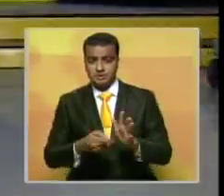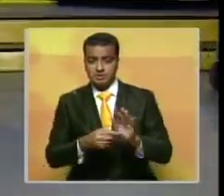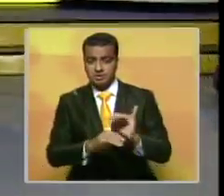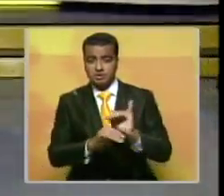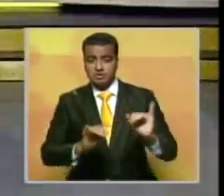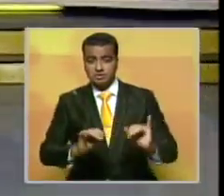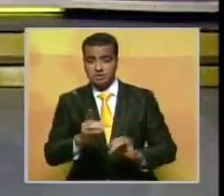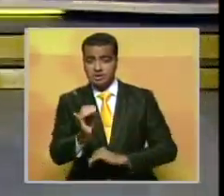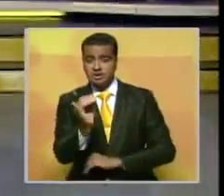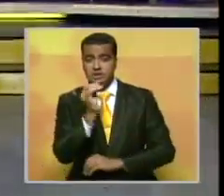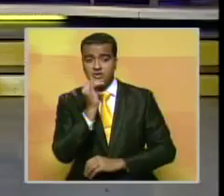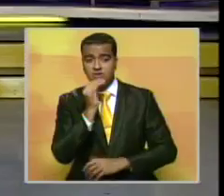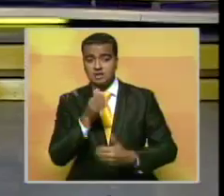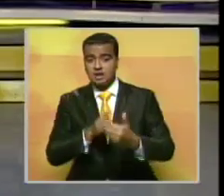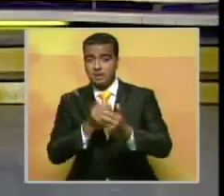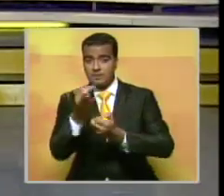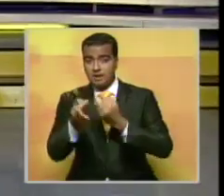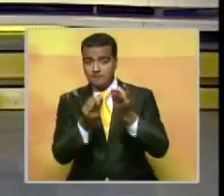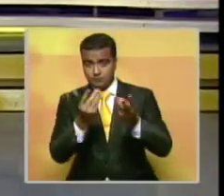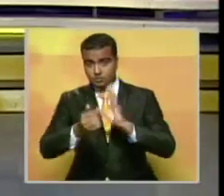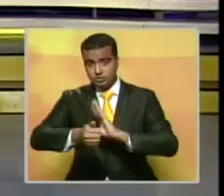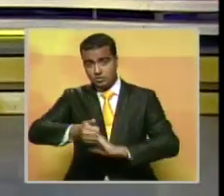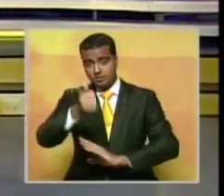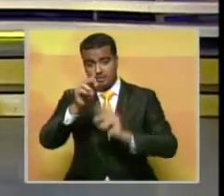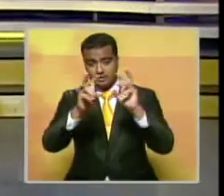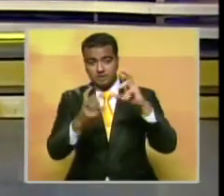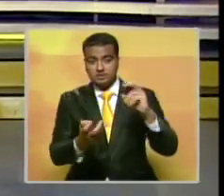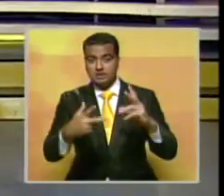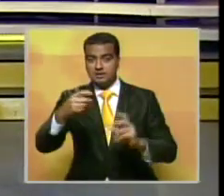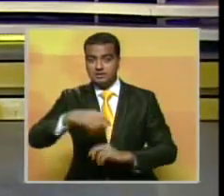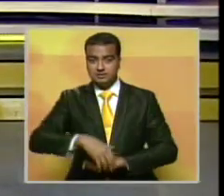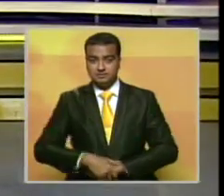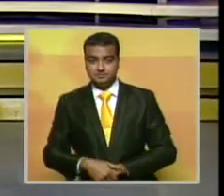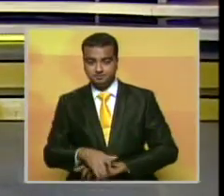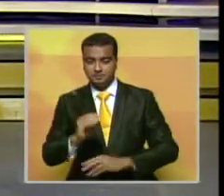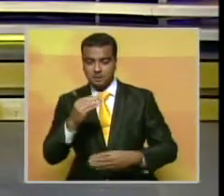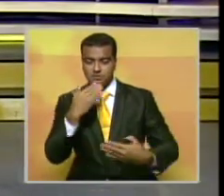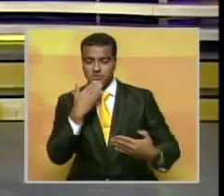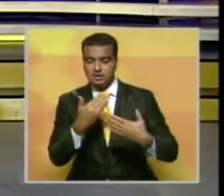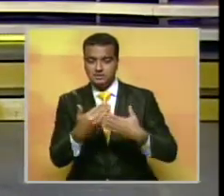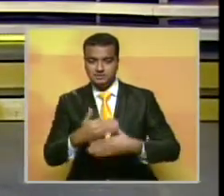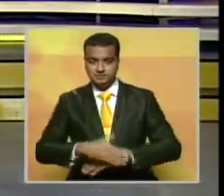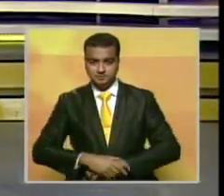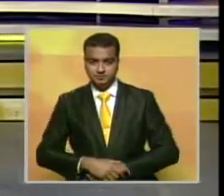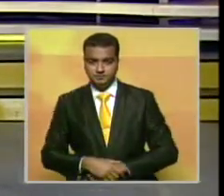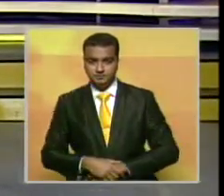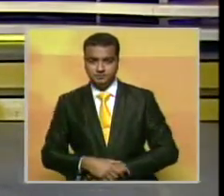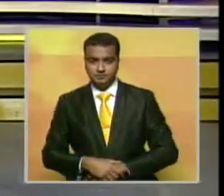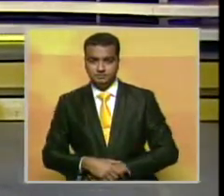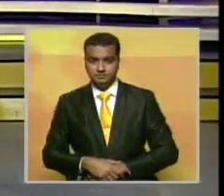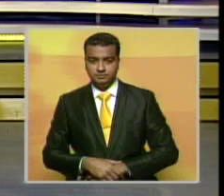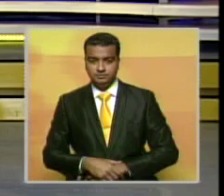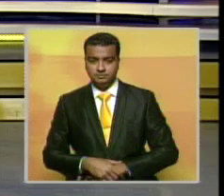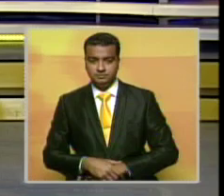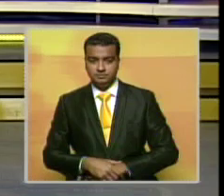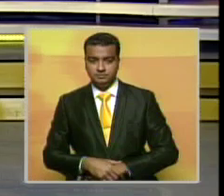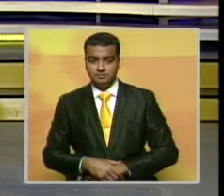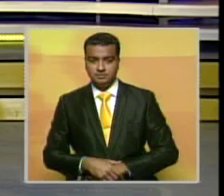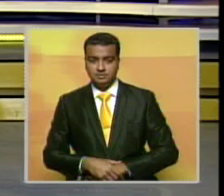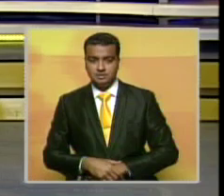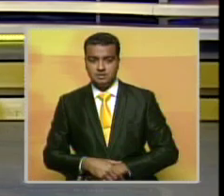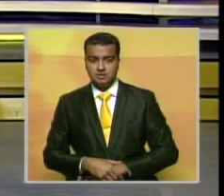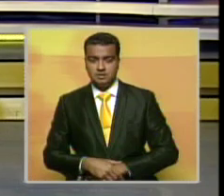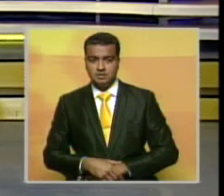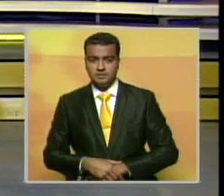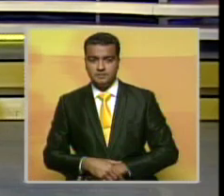despedir esta nota. Yo les seguiré comentando mucho más adelante en Estrenos y Estrellas. Gracias, Federica, por este aporte. Bueno, tanta gente que se está pronunciando en el